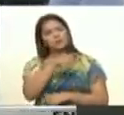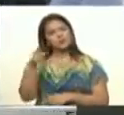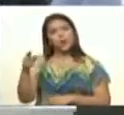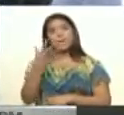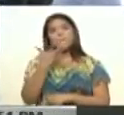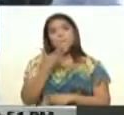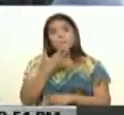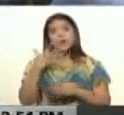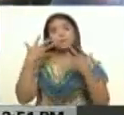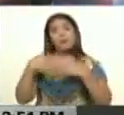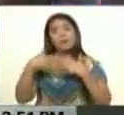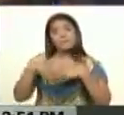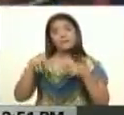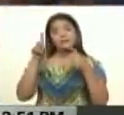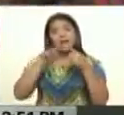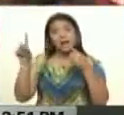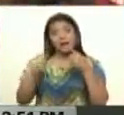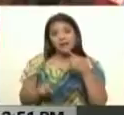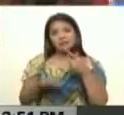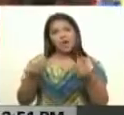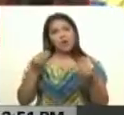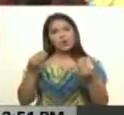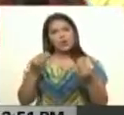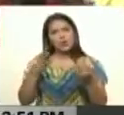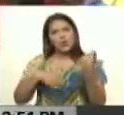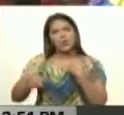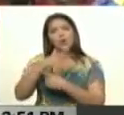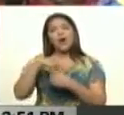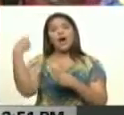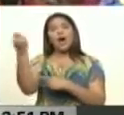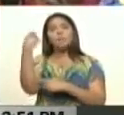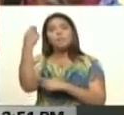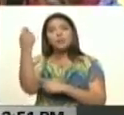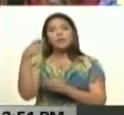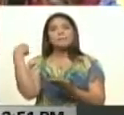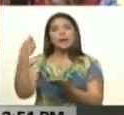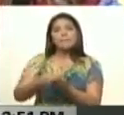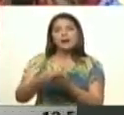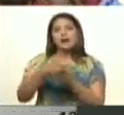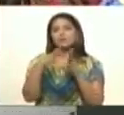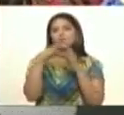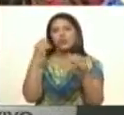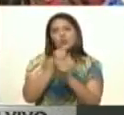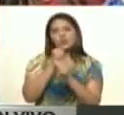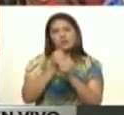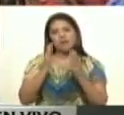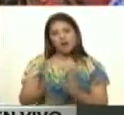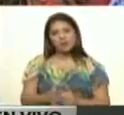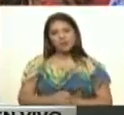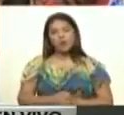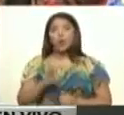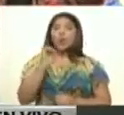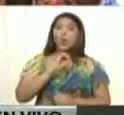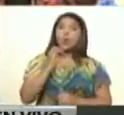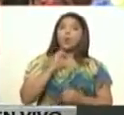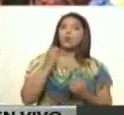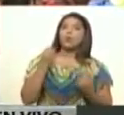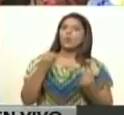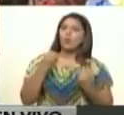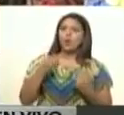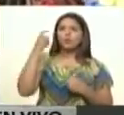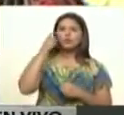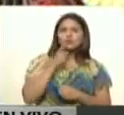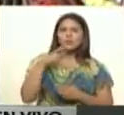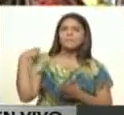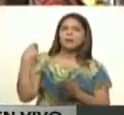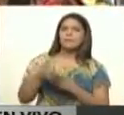separa la corporación eléctrica, ¿cómo va a ser el estado Apure con las finanzas para pagar la nómina de sus trabajadores? ¿Cómo va a ser el estado Sucre para